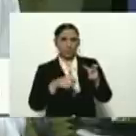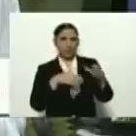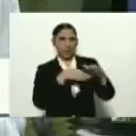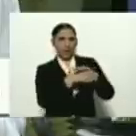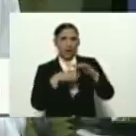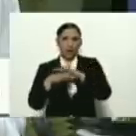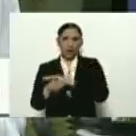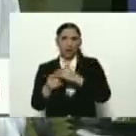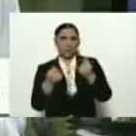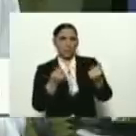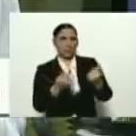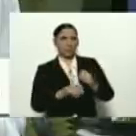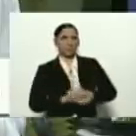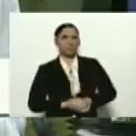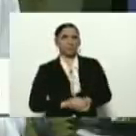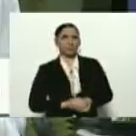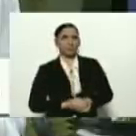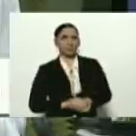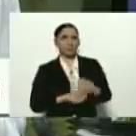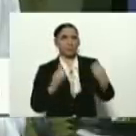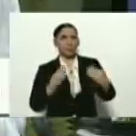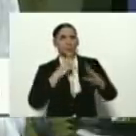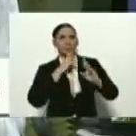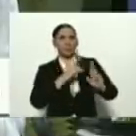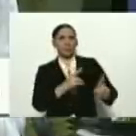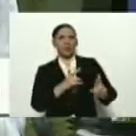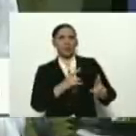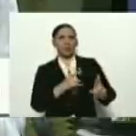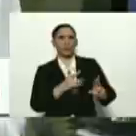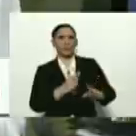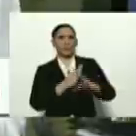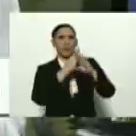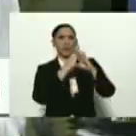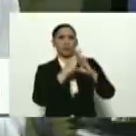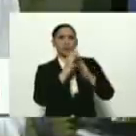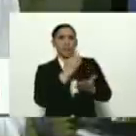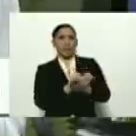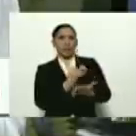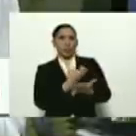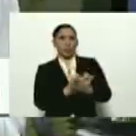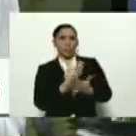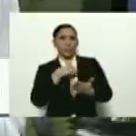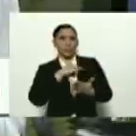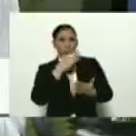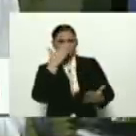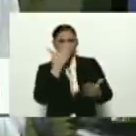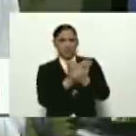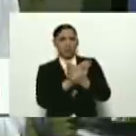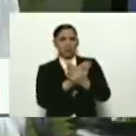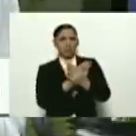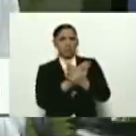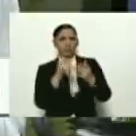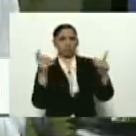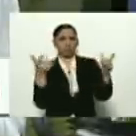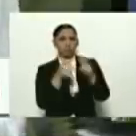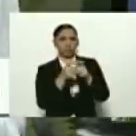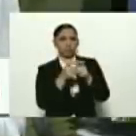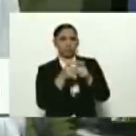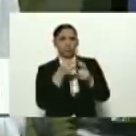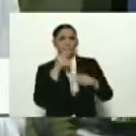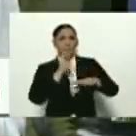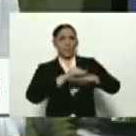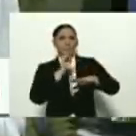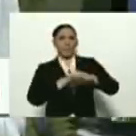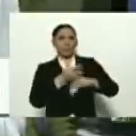las fuentes de financiamiento como resultado de la parálisis económica que enfrentamos, la reducción de la demanda de